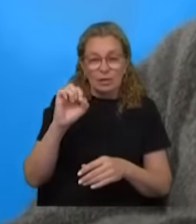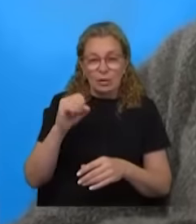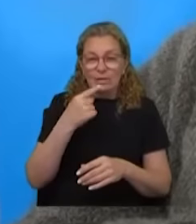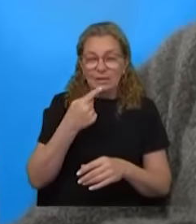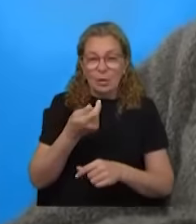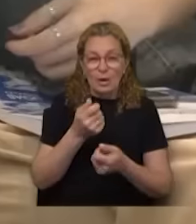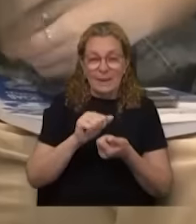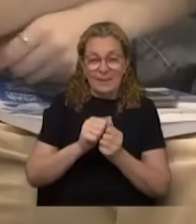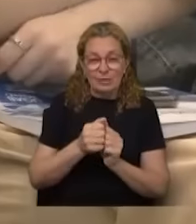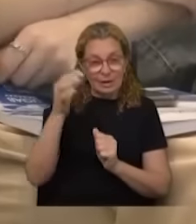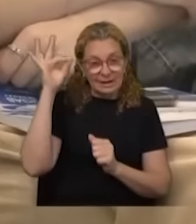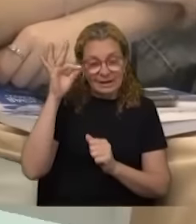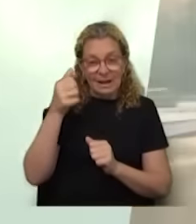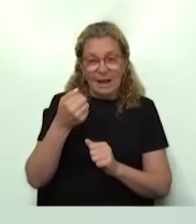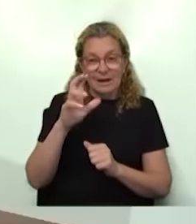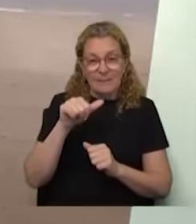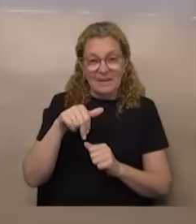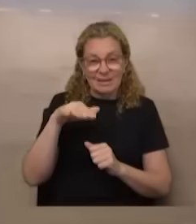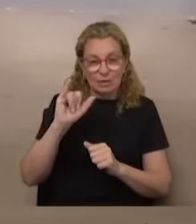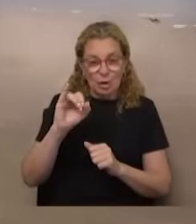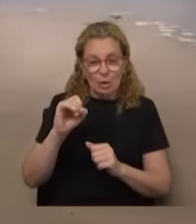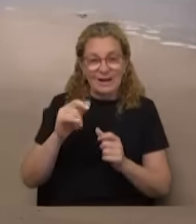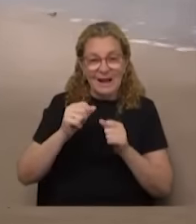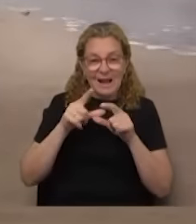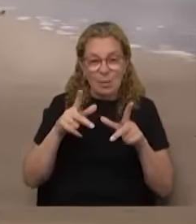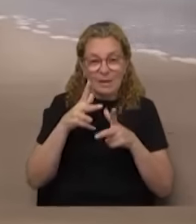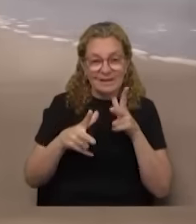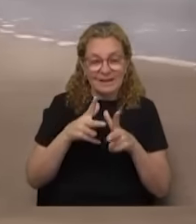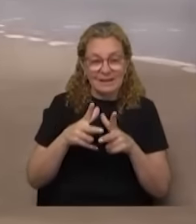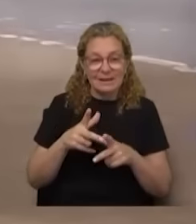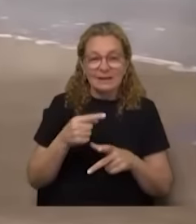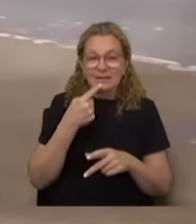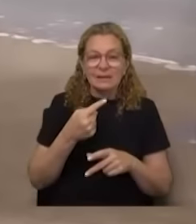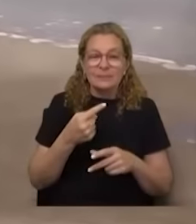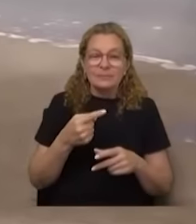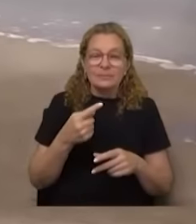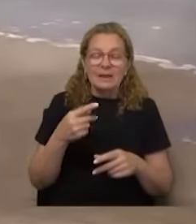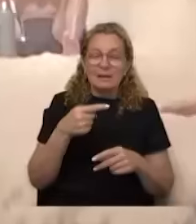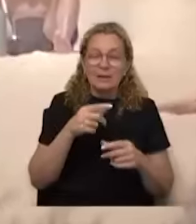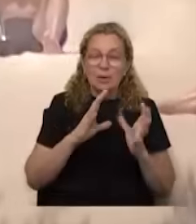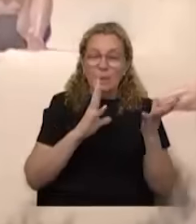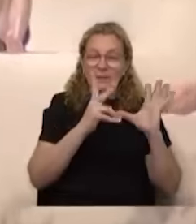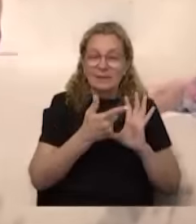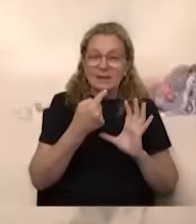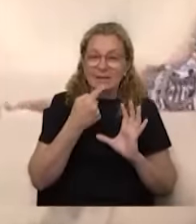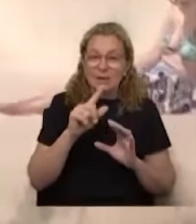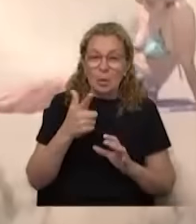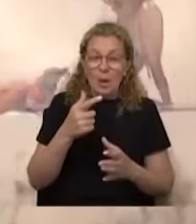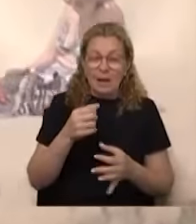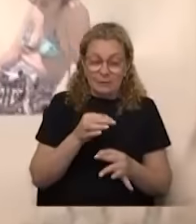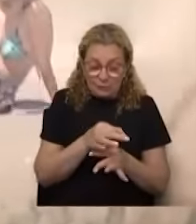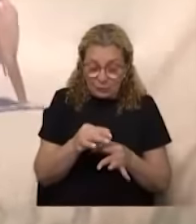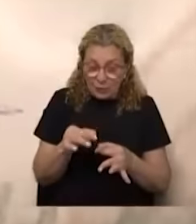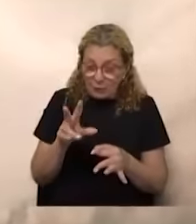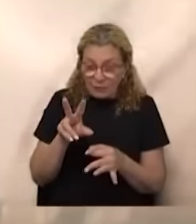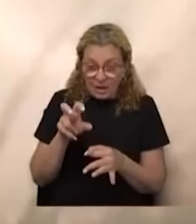español inglés armenio y lengua de señas la gerenta de gestión Ambiental de la intendencia de Montevideo dijo que no se ha detectado la presencia de floraciones de